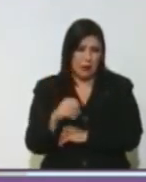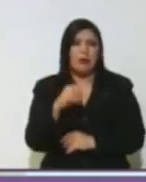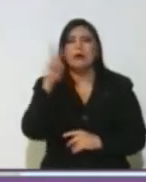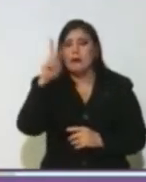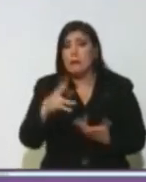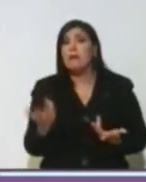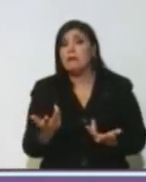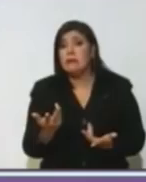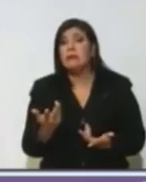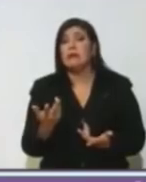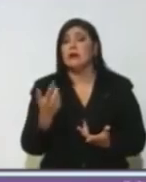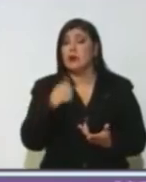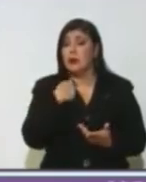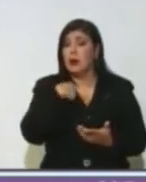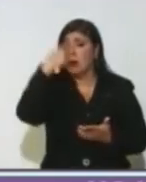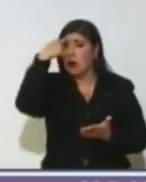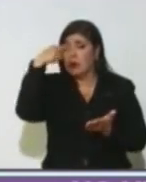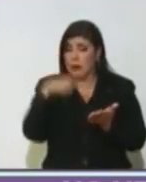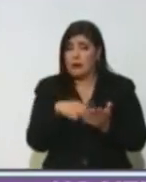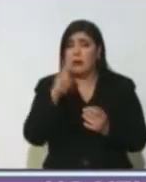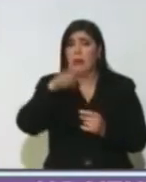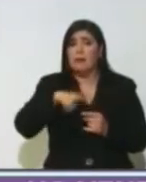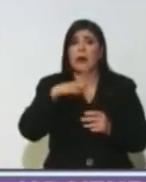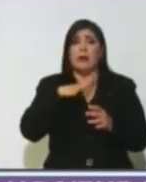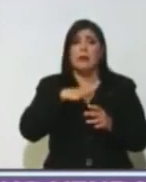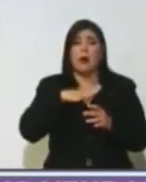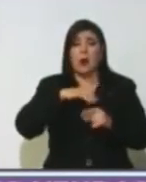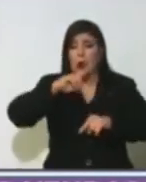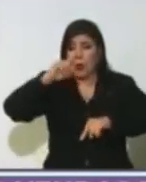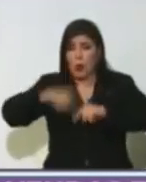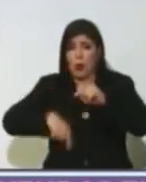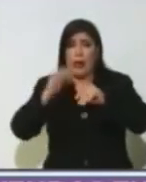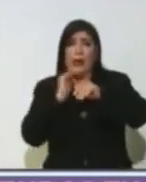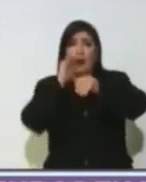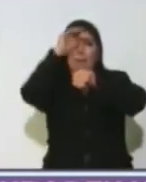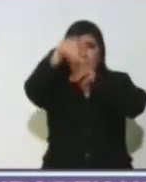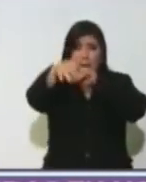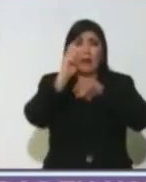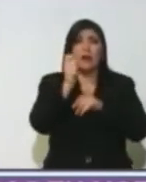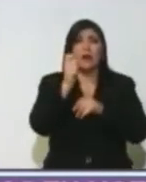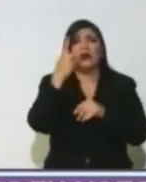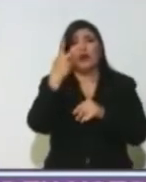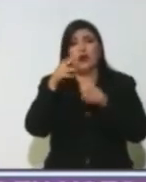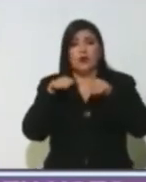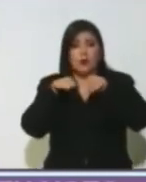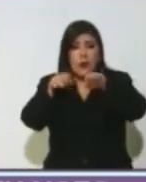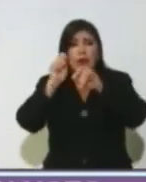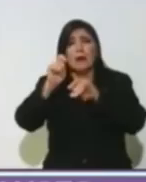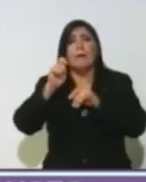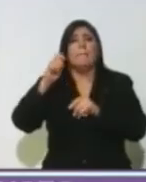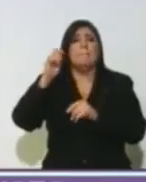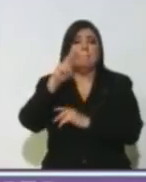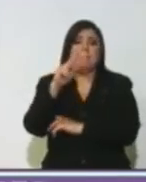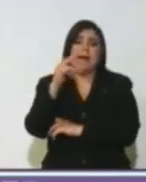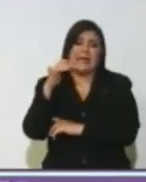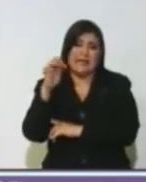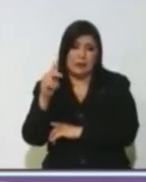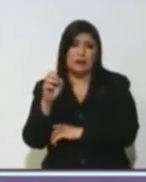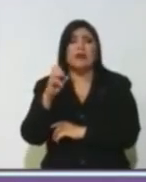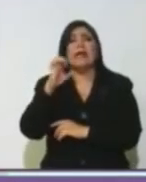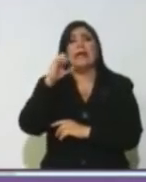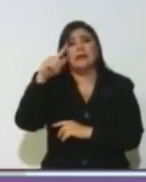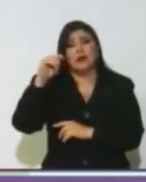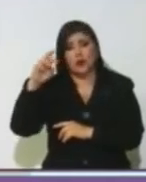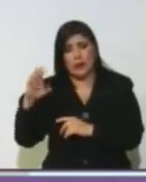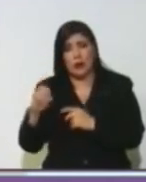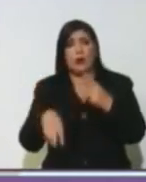robarle dos carriles al segundo piso tren expreso vaqueritos el toreo tres estaciones